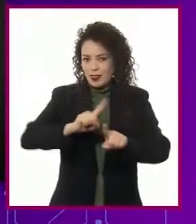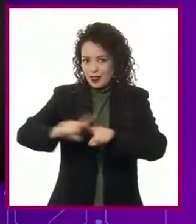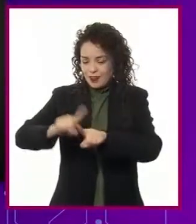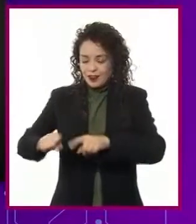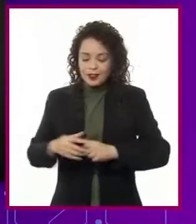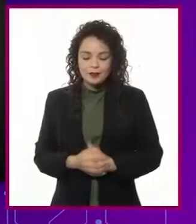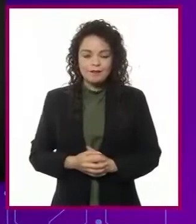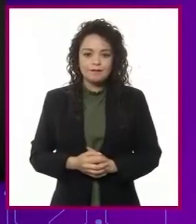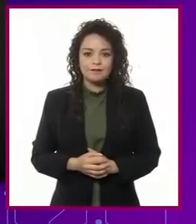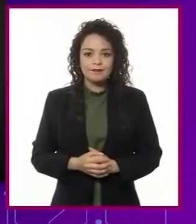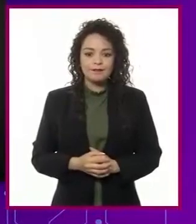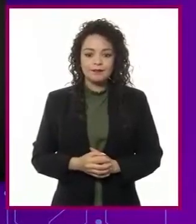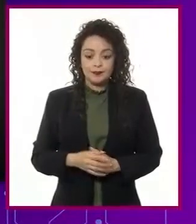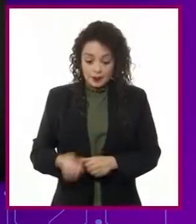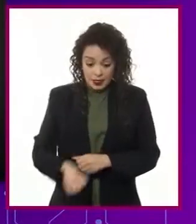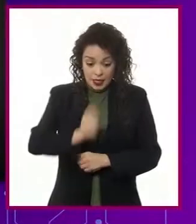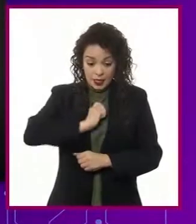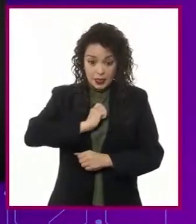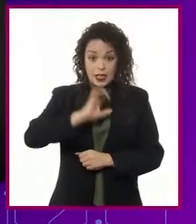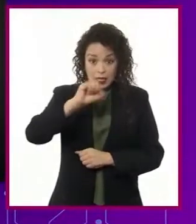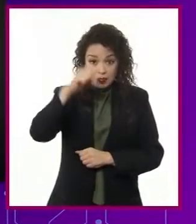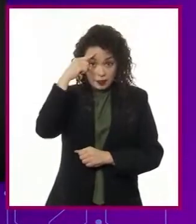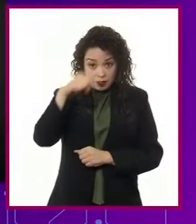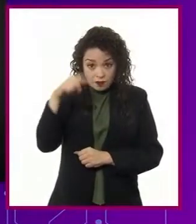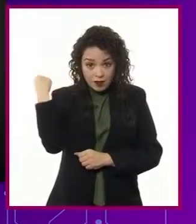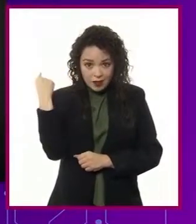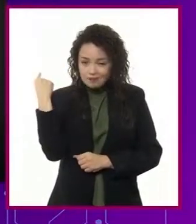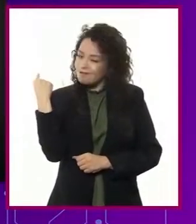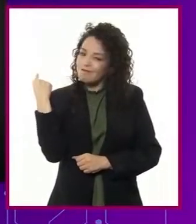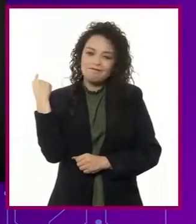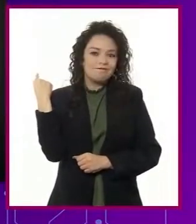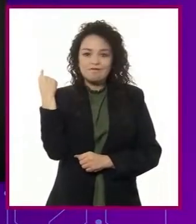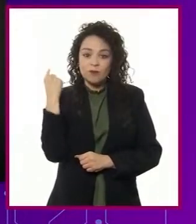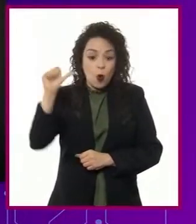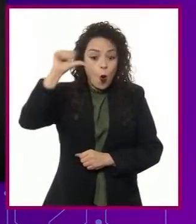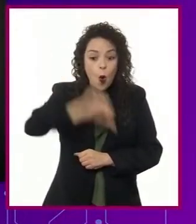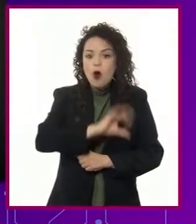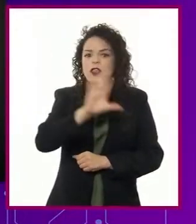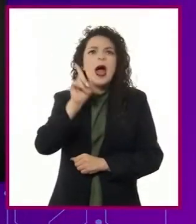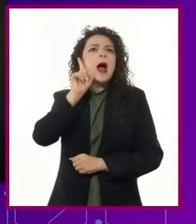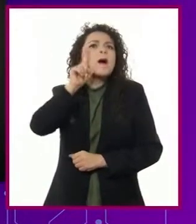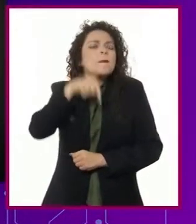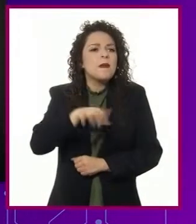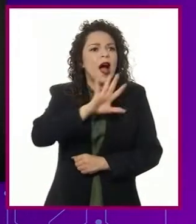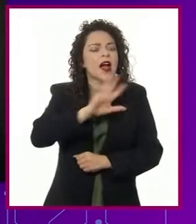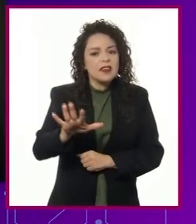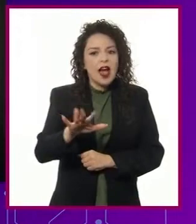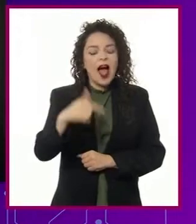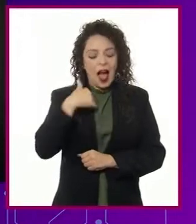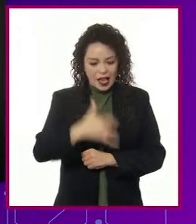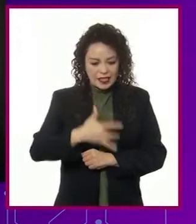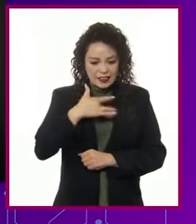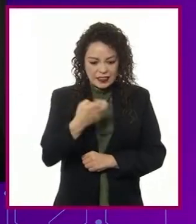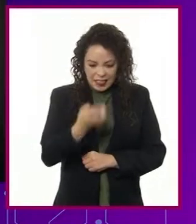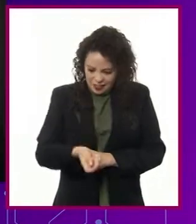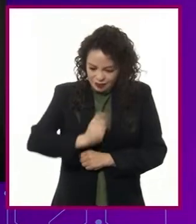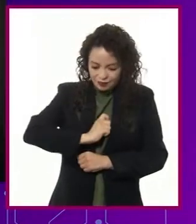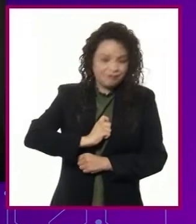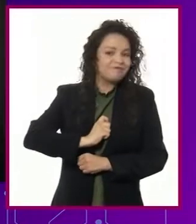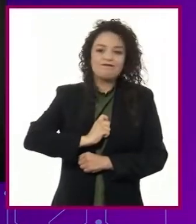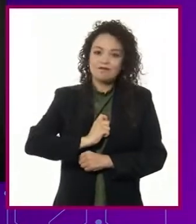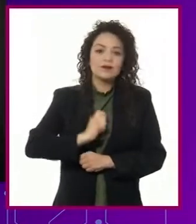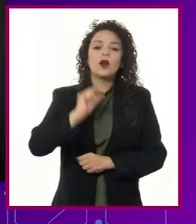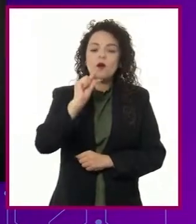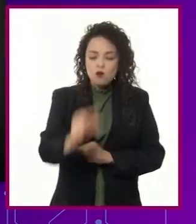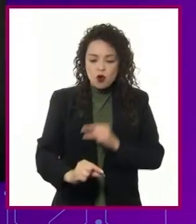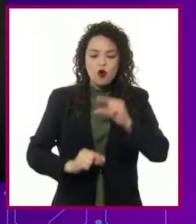La identidad no es fácil de construir. No se consolida de la noche a la mañana como por arte de magia. Se conforma lentamente al paso del